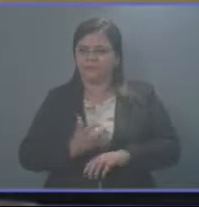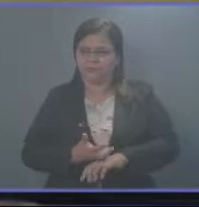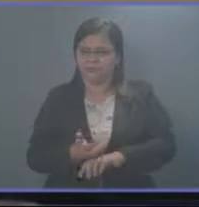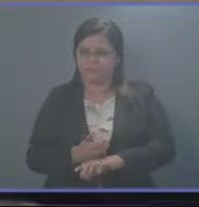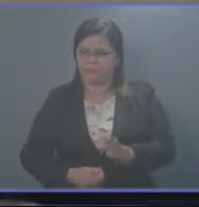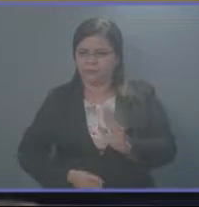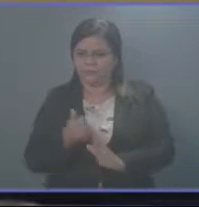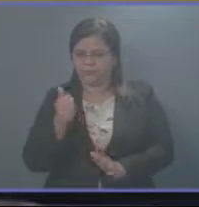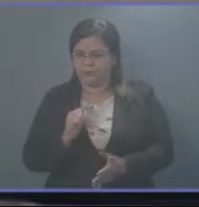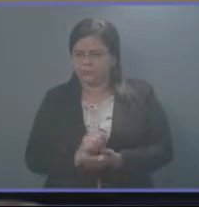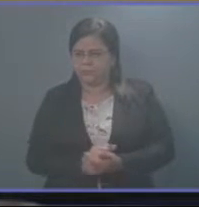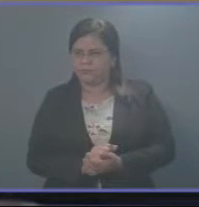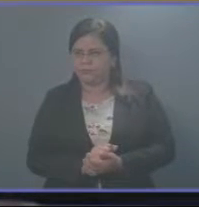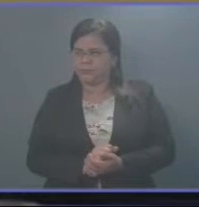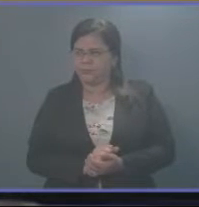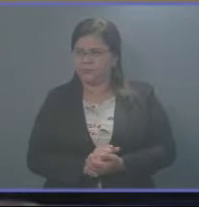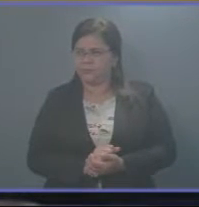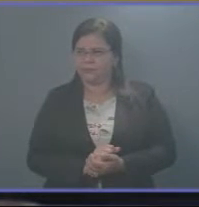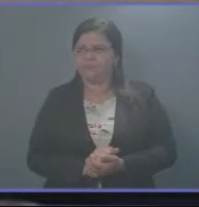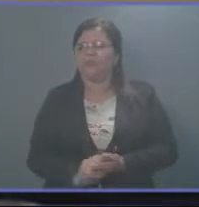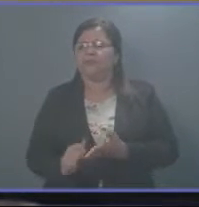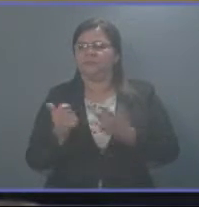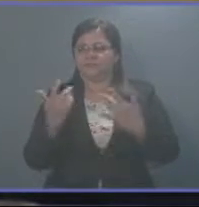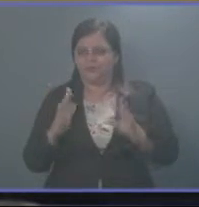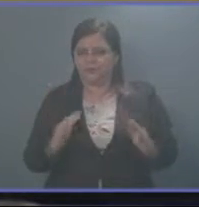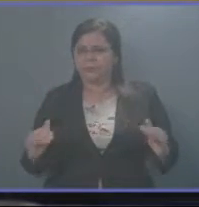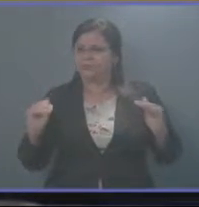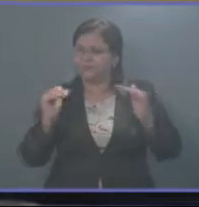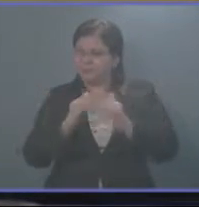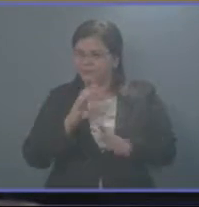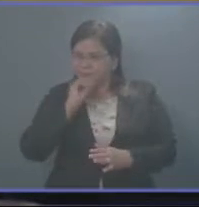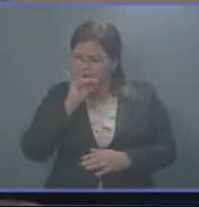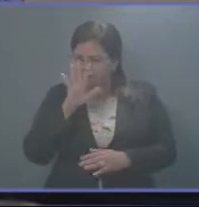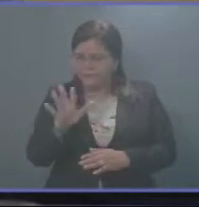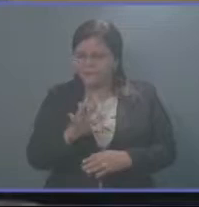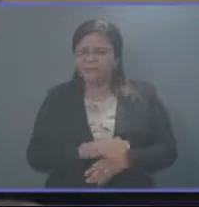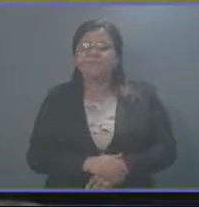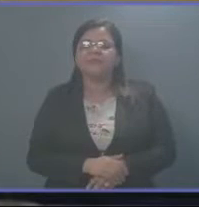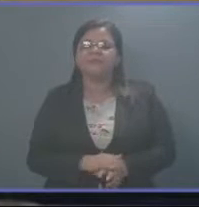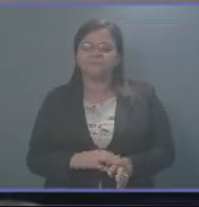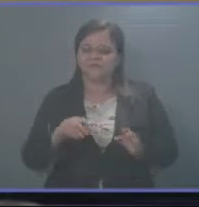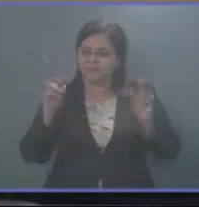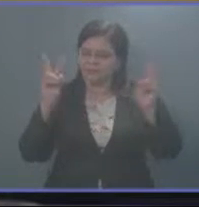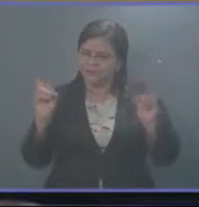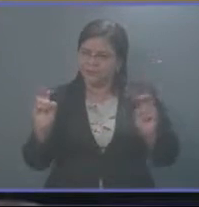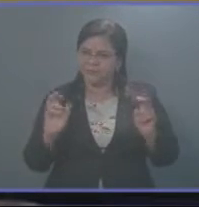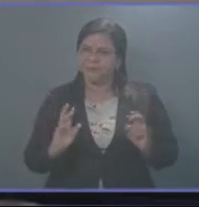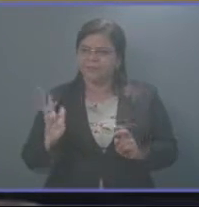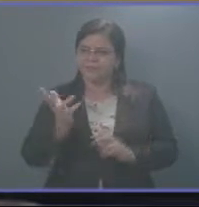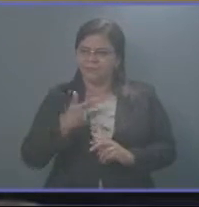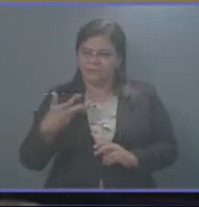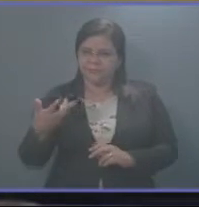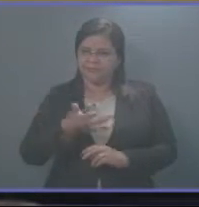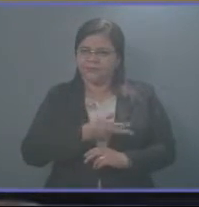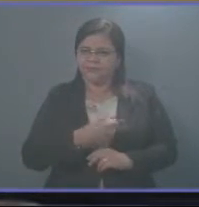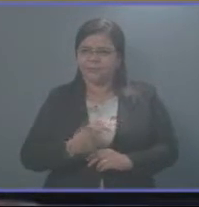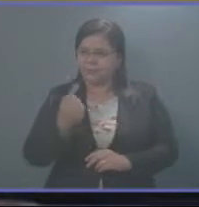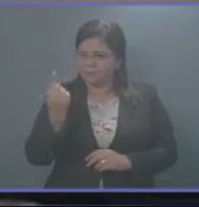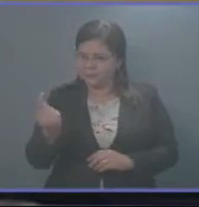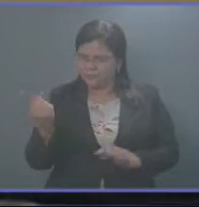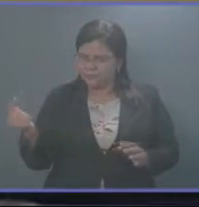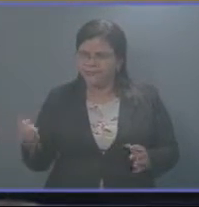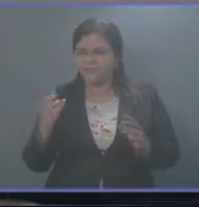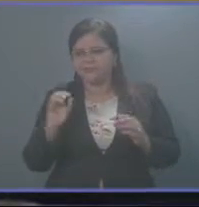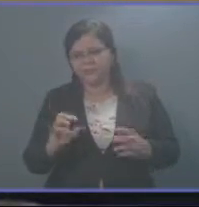específicamente en pickups. También se plantea que esta modalidad del servicio está siendo prestada por personas naturales